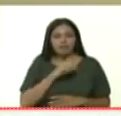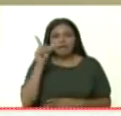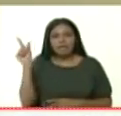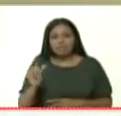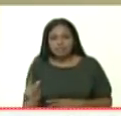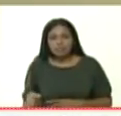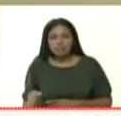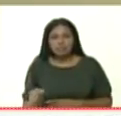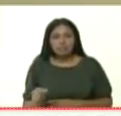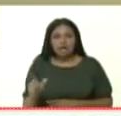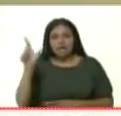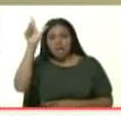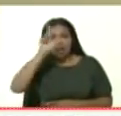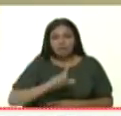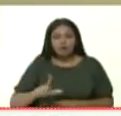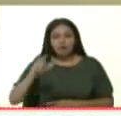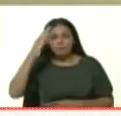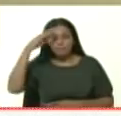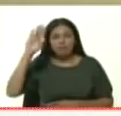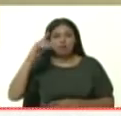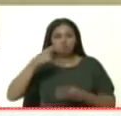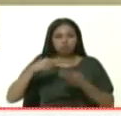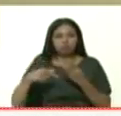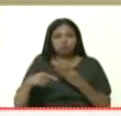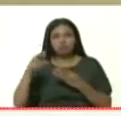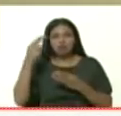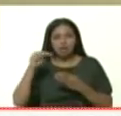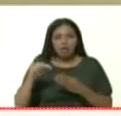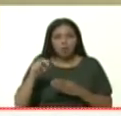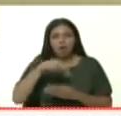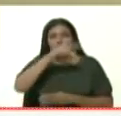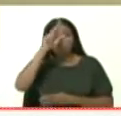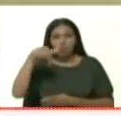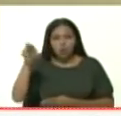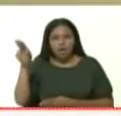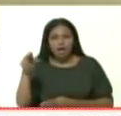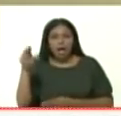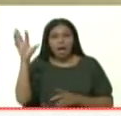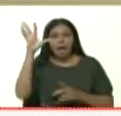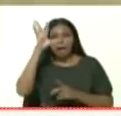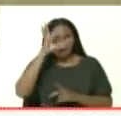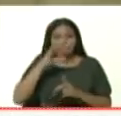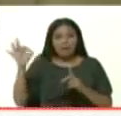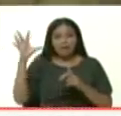el Líbano, México, Namibia, Nicaragua, Noruega, Palestina,